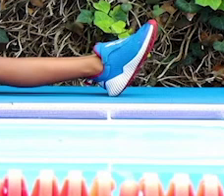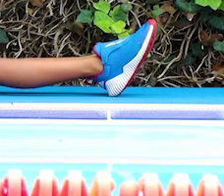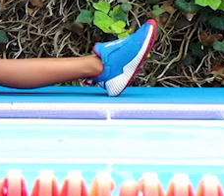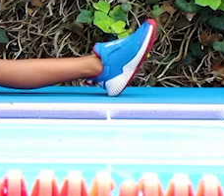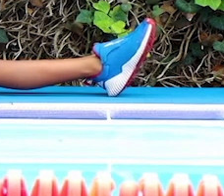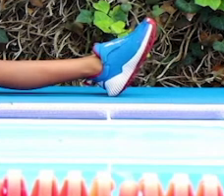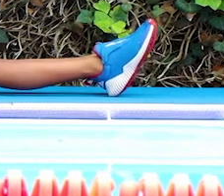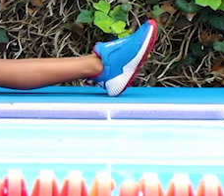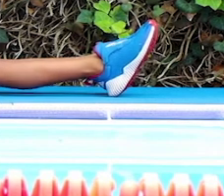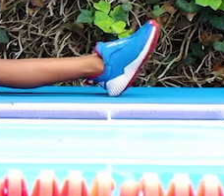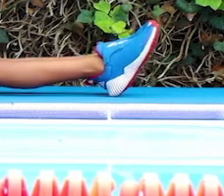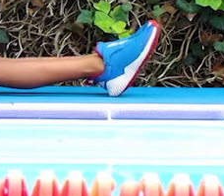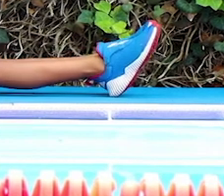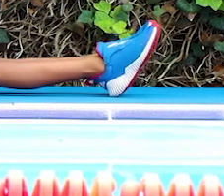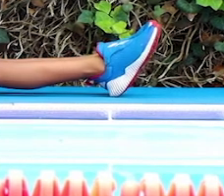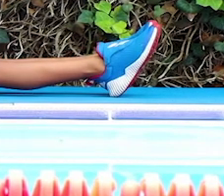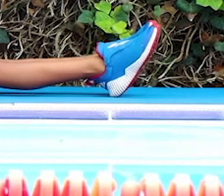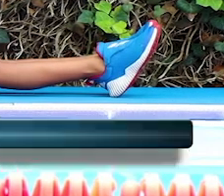profundo,